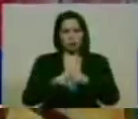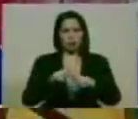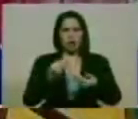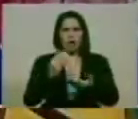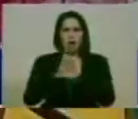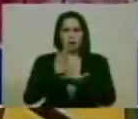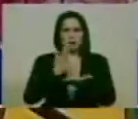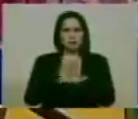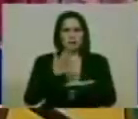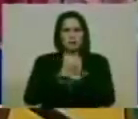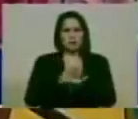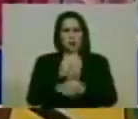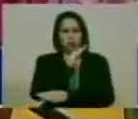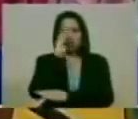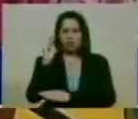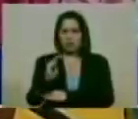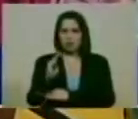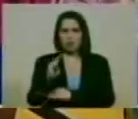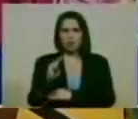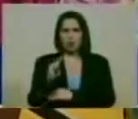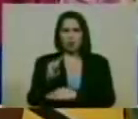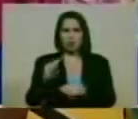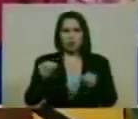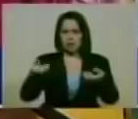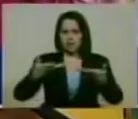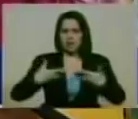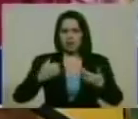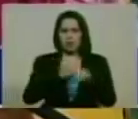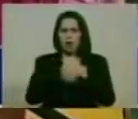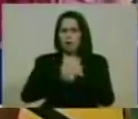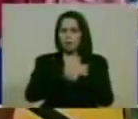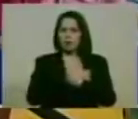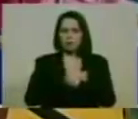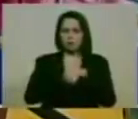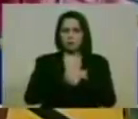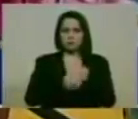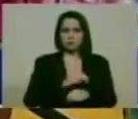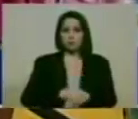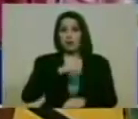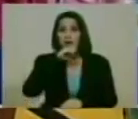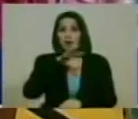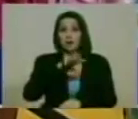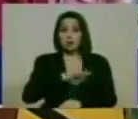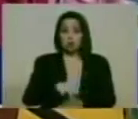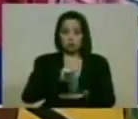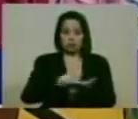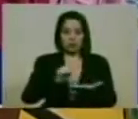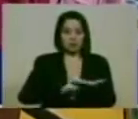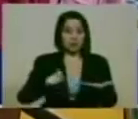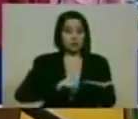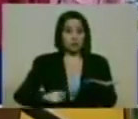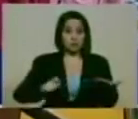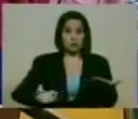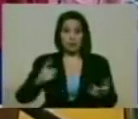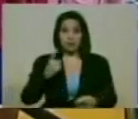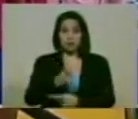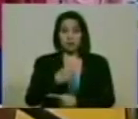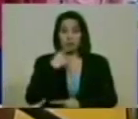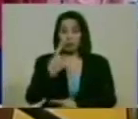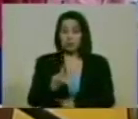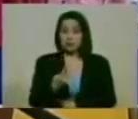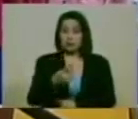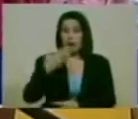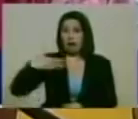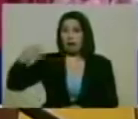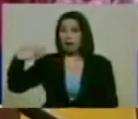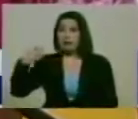apoyándonos, protegiéndonos y dándonos todo su amor. La historia hay que escribirla y por eso debemos decir que nuestros